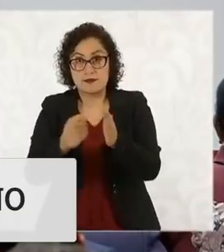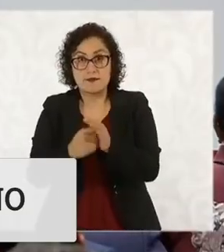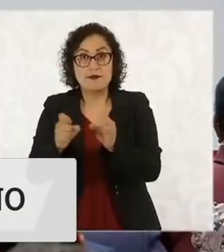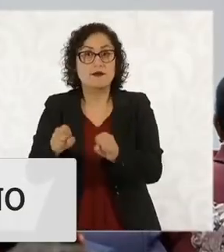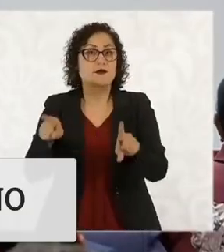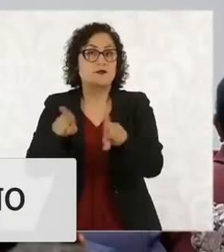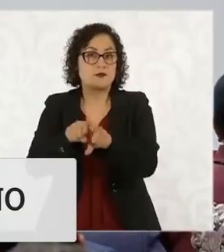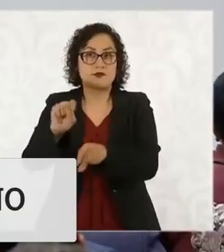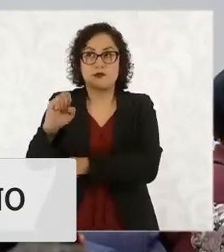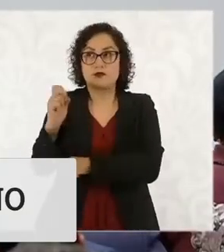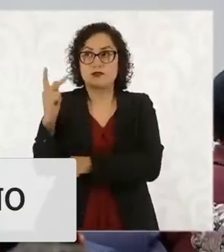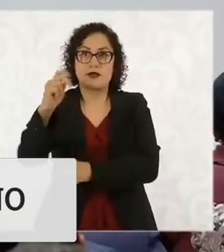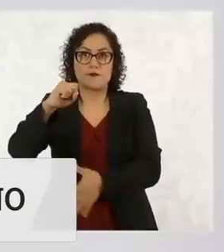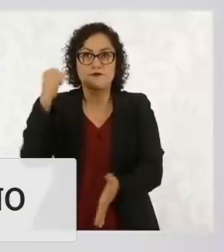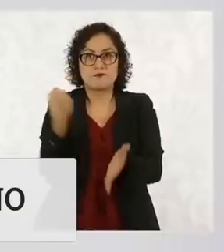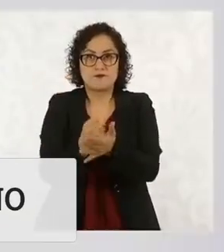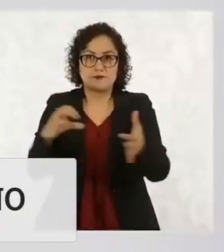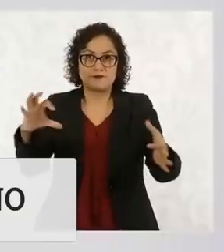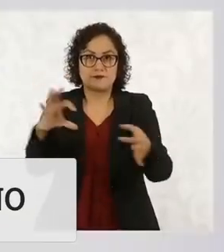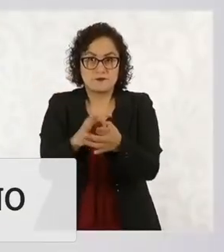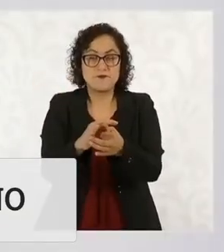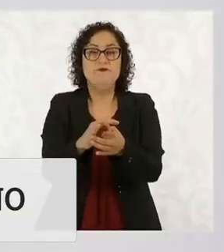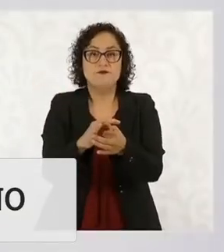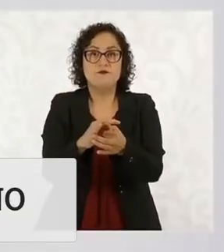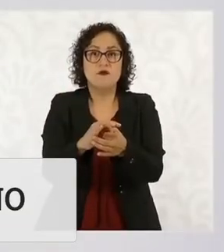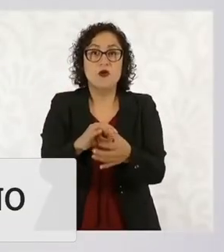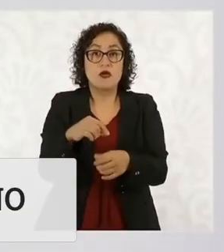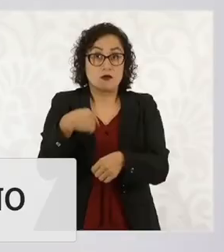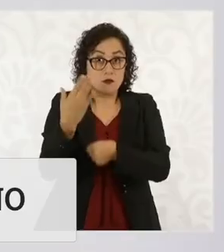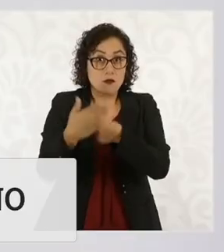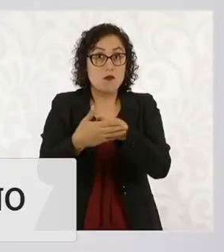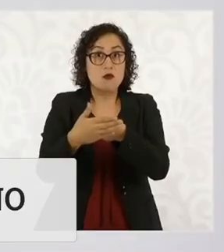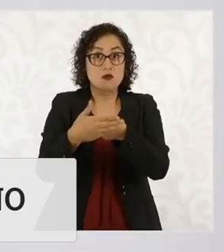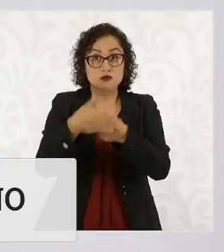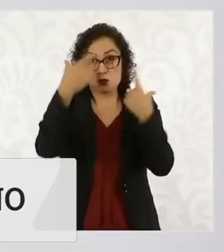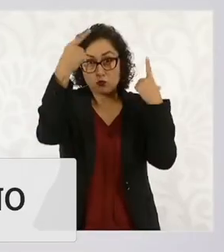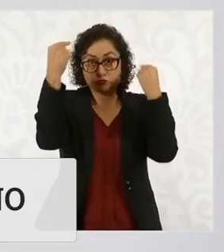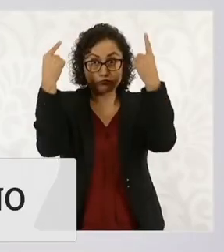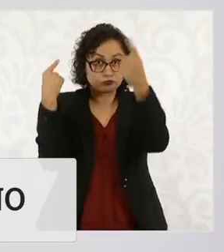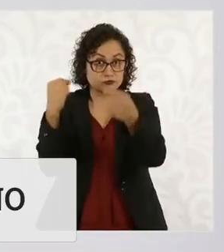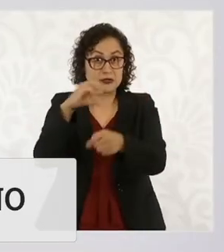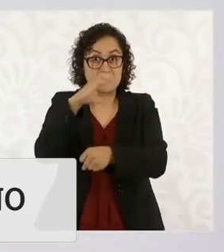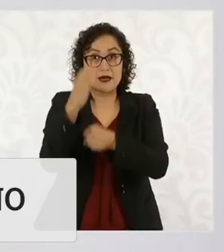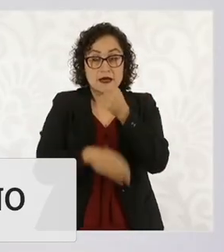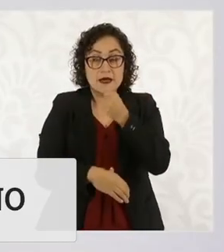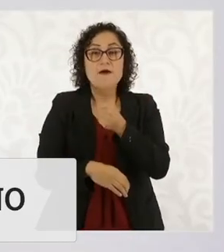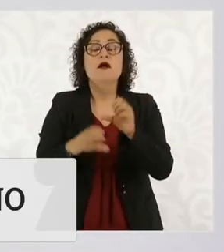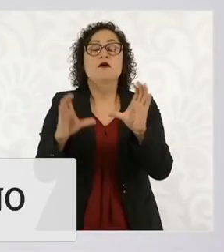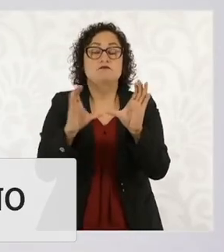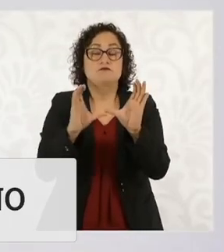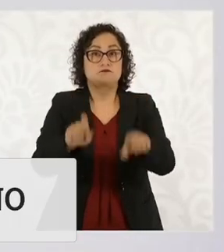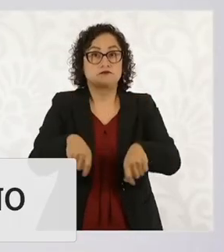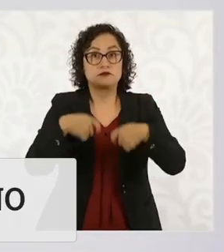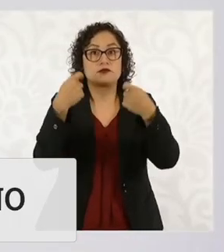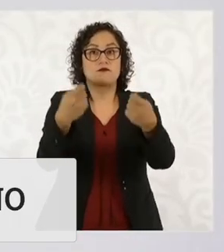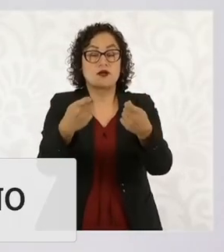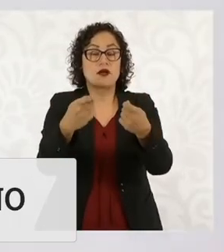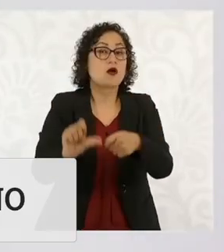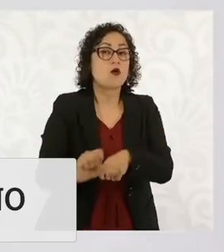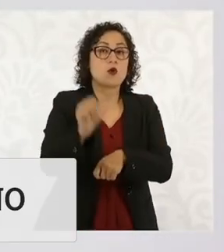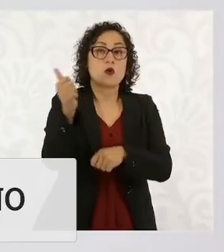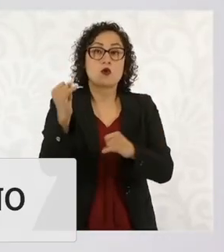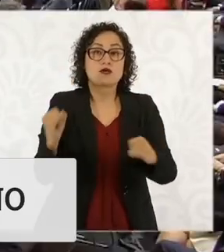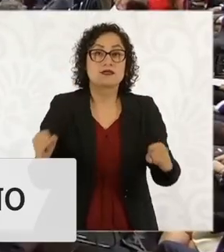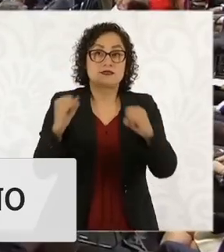Secretaría de Educación Pública, y también, cuando se gradúen del bachillerato nacional, un certificado de alguna